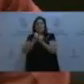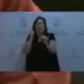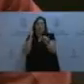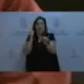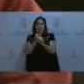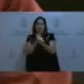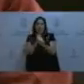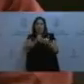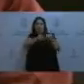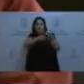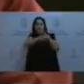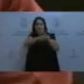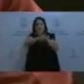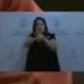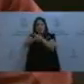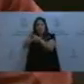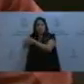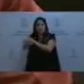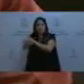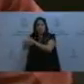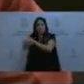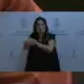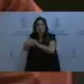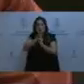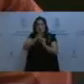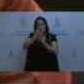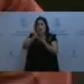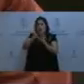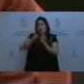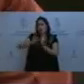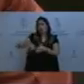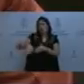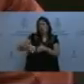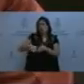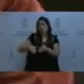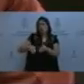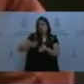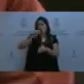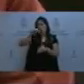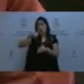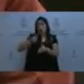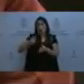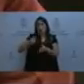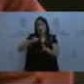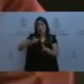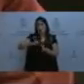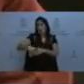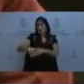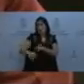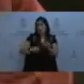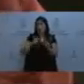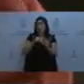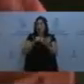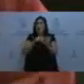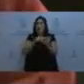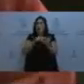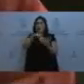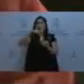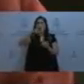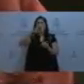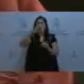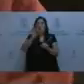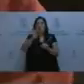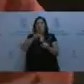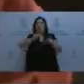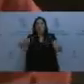se incorporarán, con los 36 últimos que se harán a final de este año para abrir las plazas del Nodo y Avilés, pero hemos